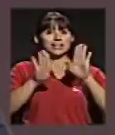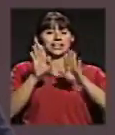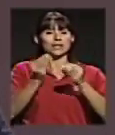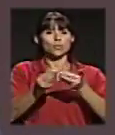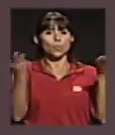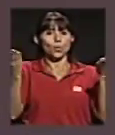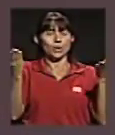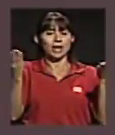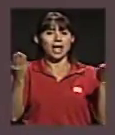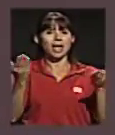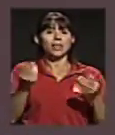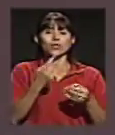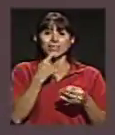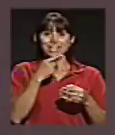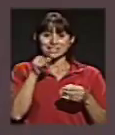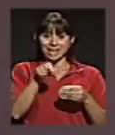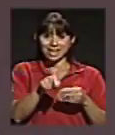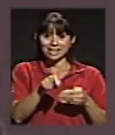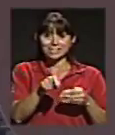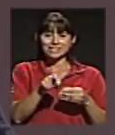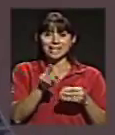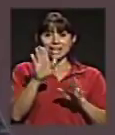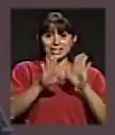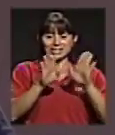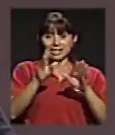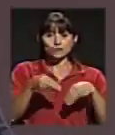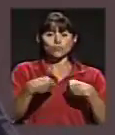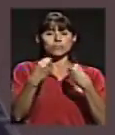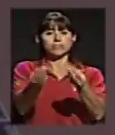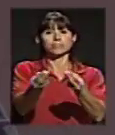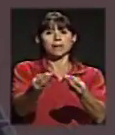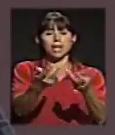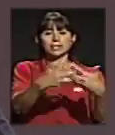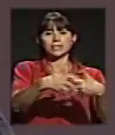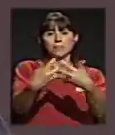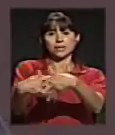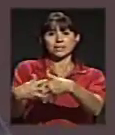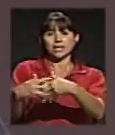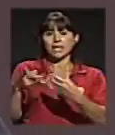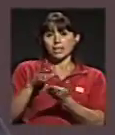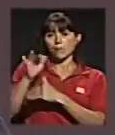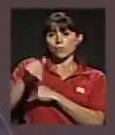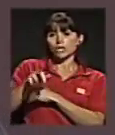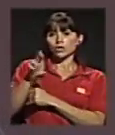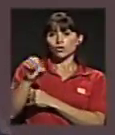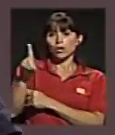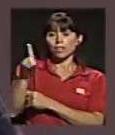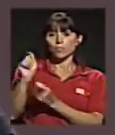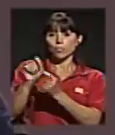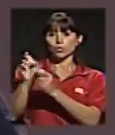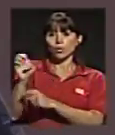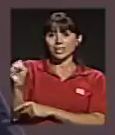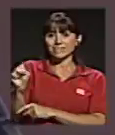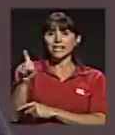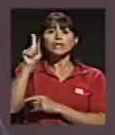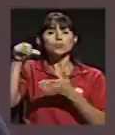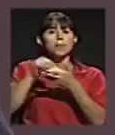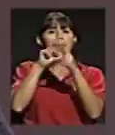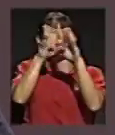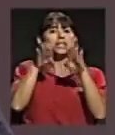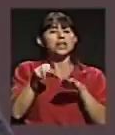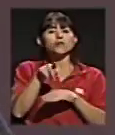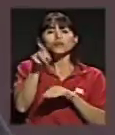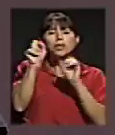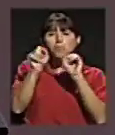asignación de esta licitación a las empresas y pues el proyecto red.es es una página online donde usted puede consultar, donde usted